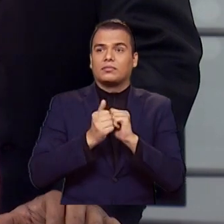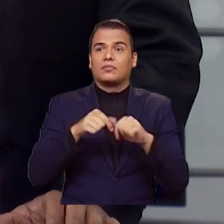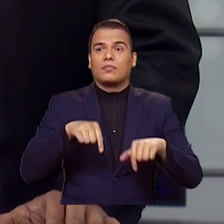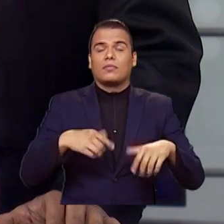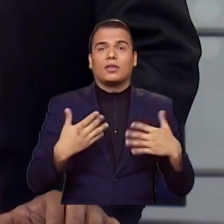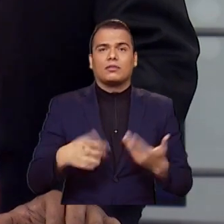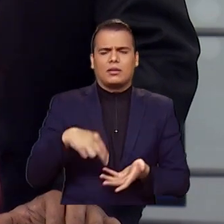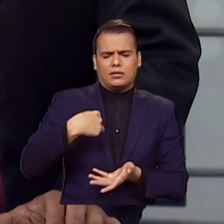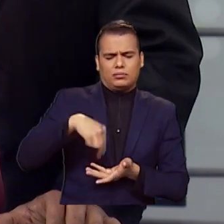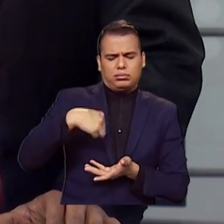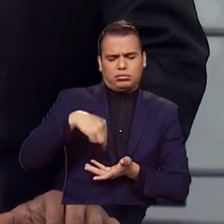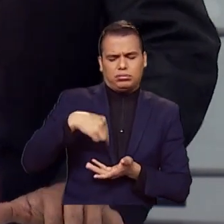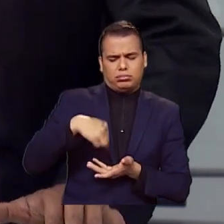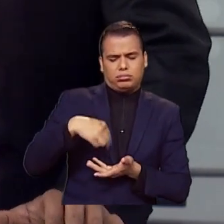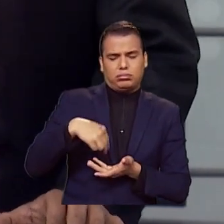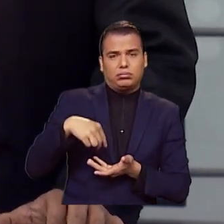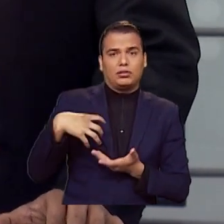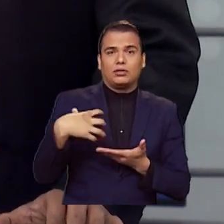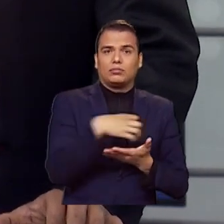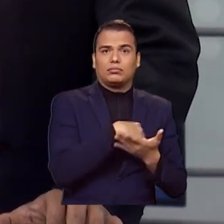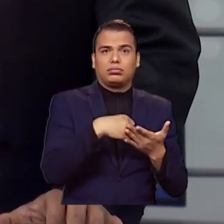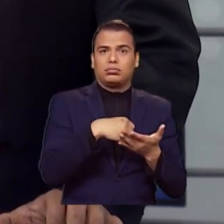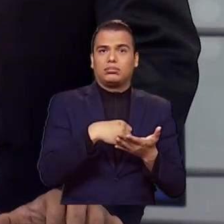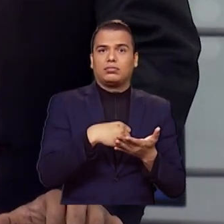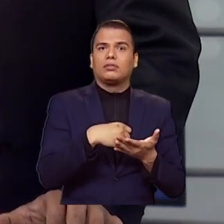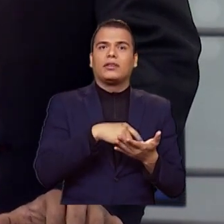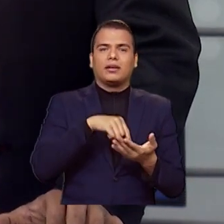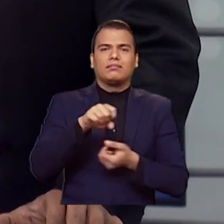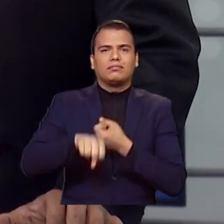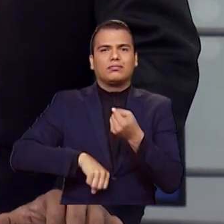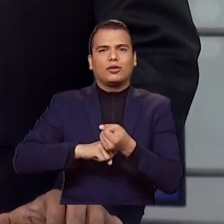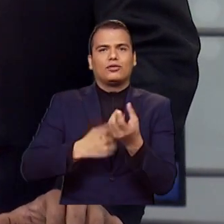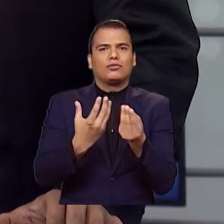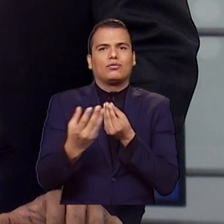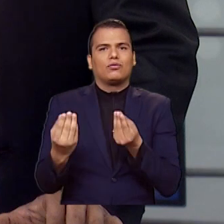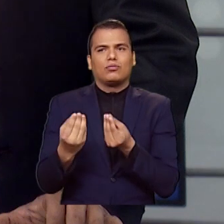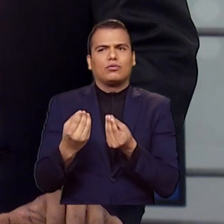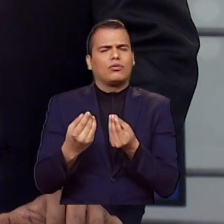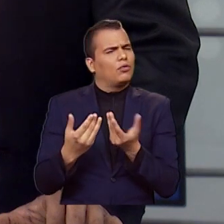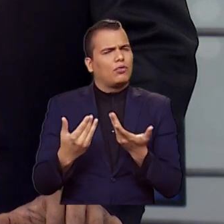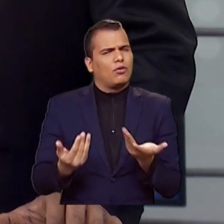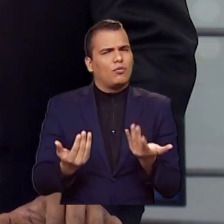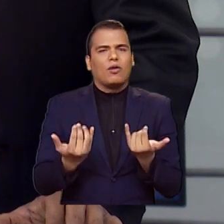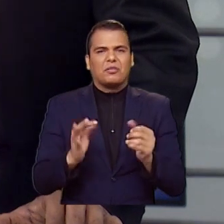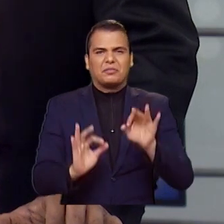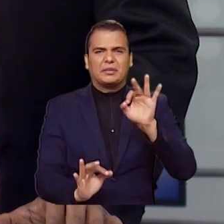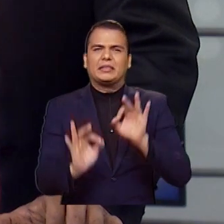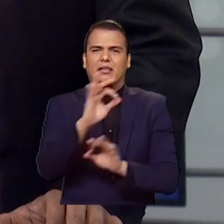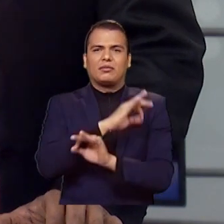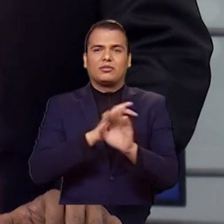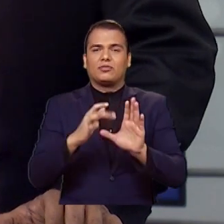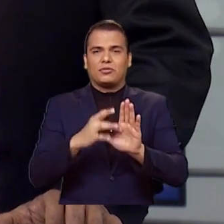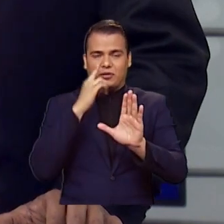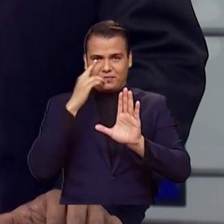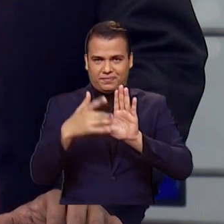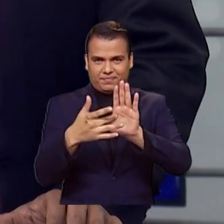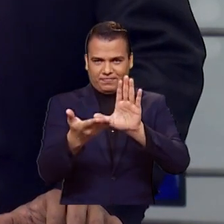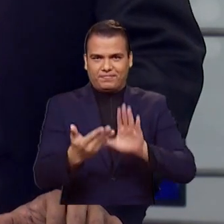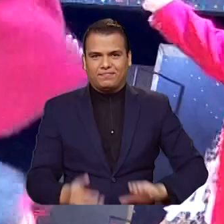hubo bailatón con transmisión por Telepacífico, buscando la solidaridad con los bailarines